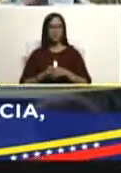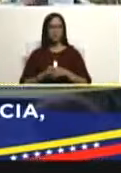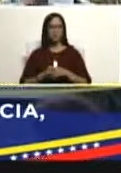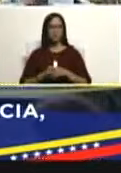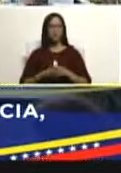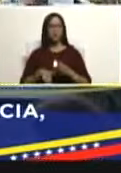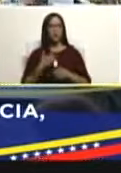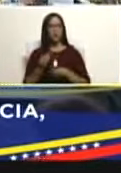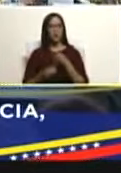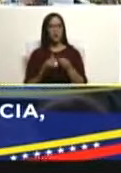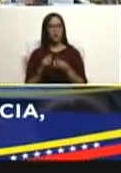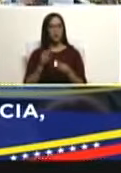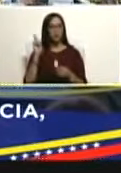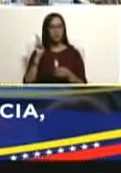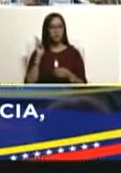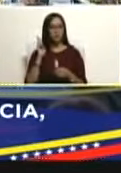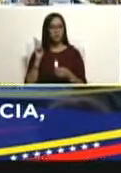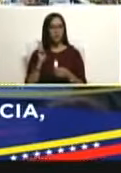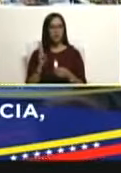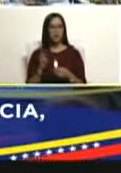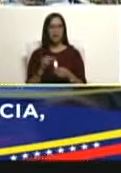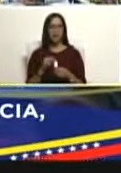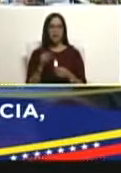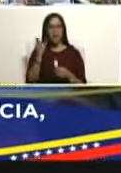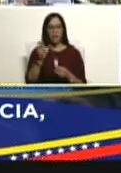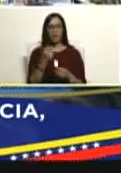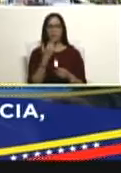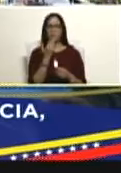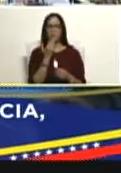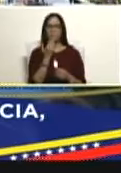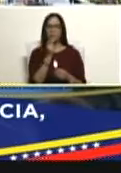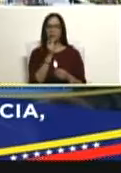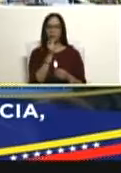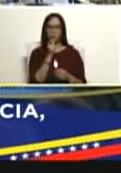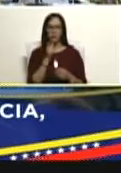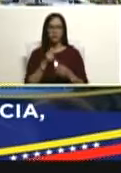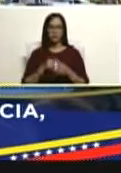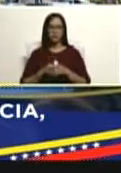Puede usar un comodín, profesora Gabriela.